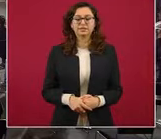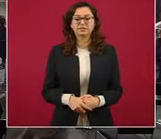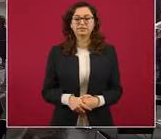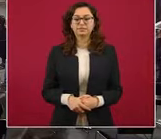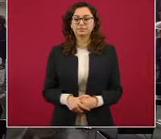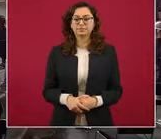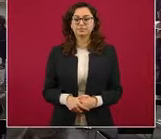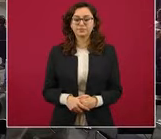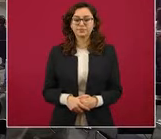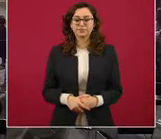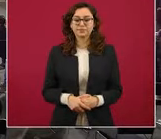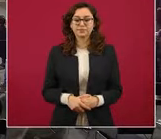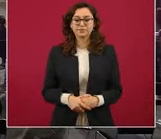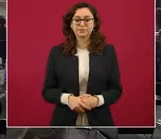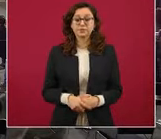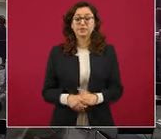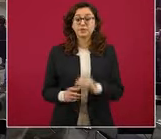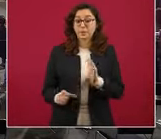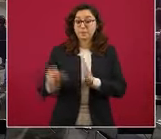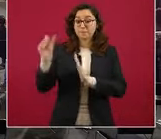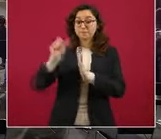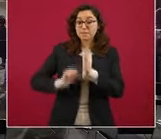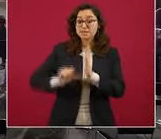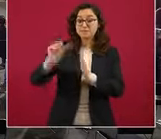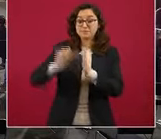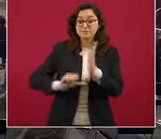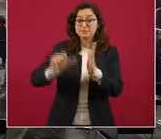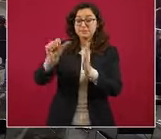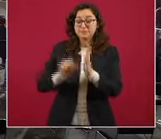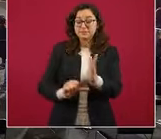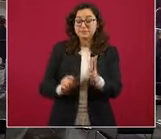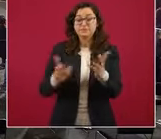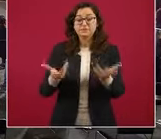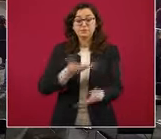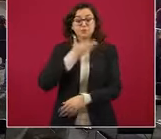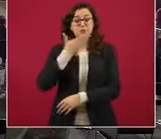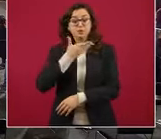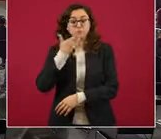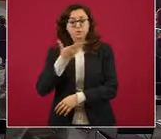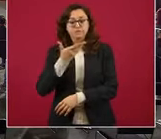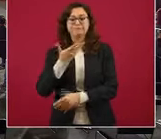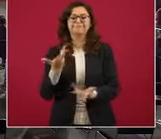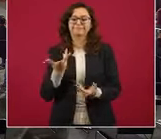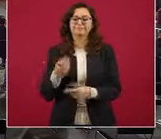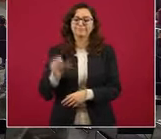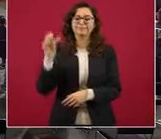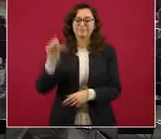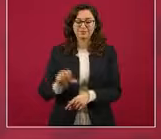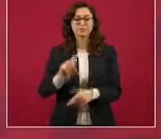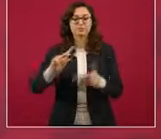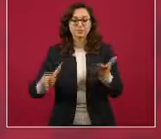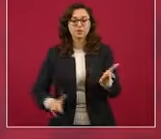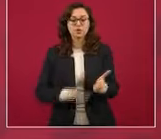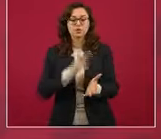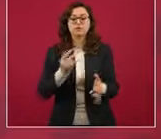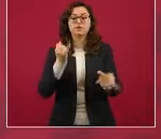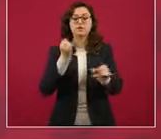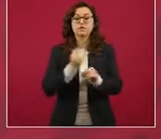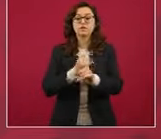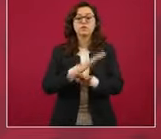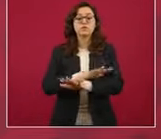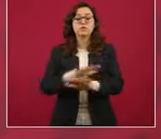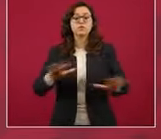Como lo hacemos cada mes, hoy corresponde informar sobre la